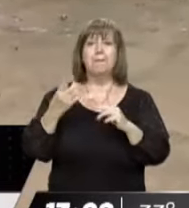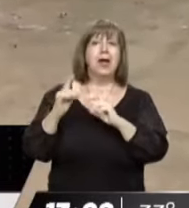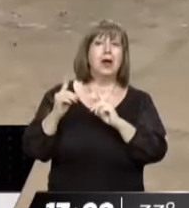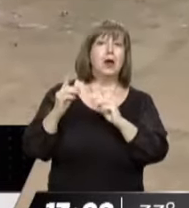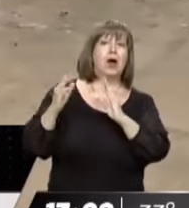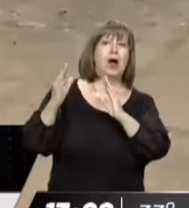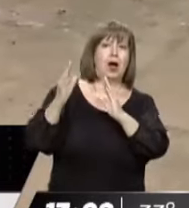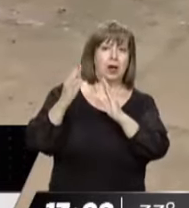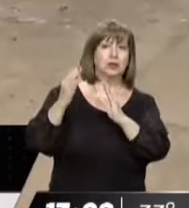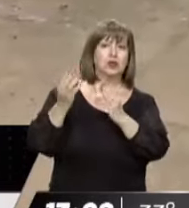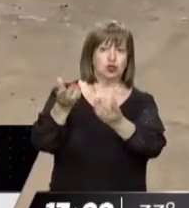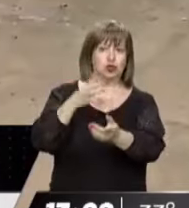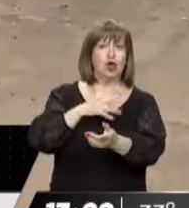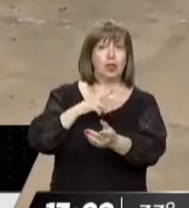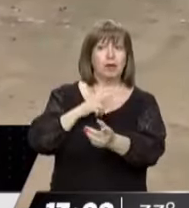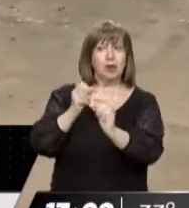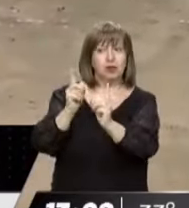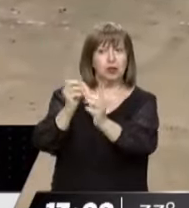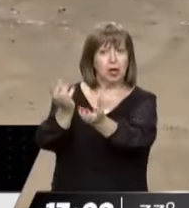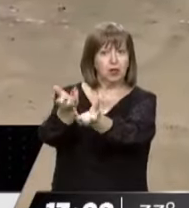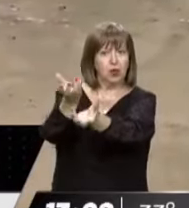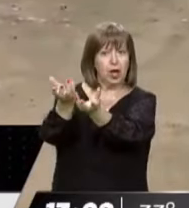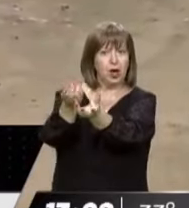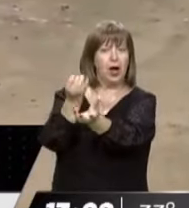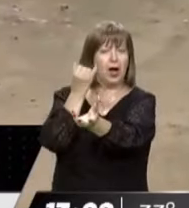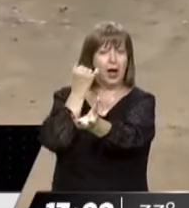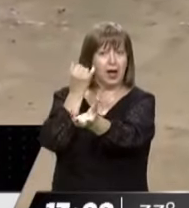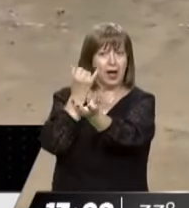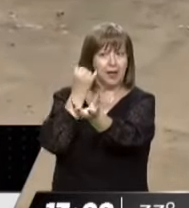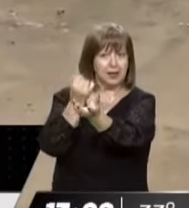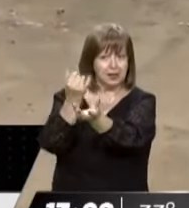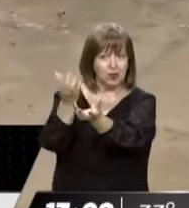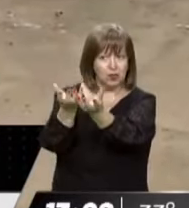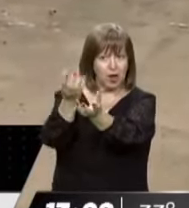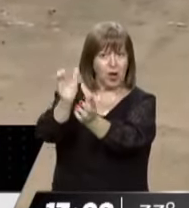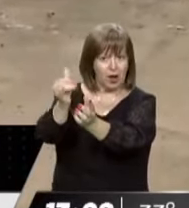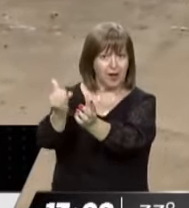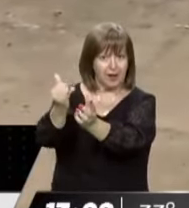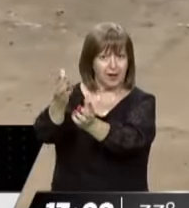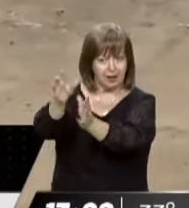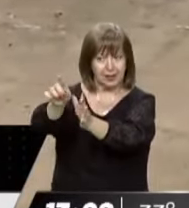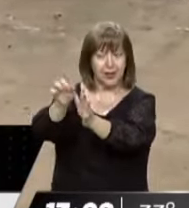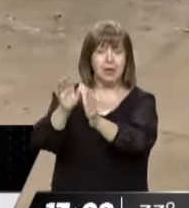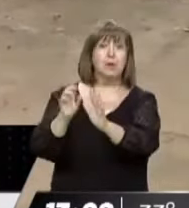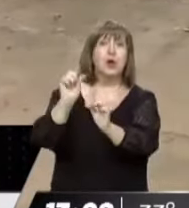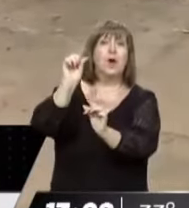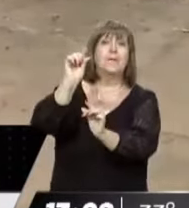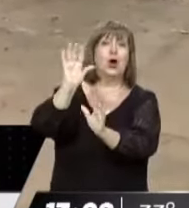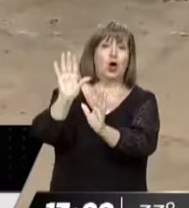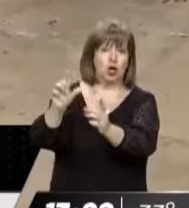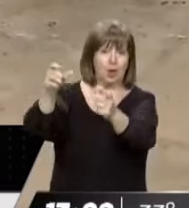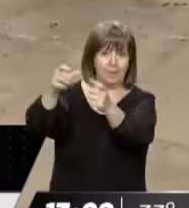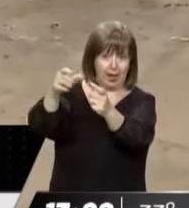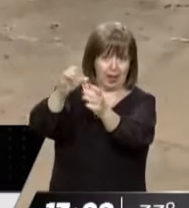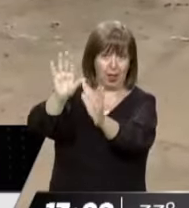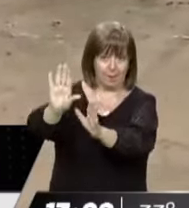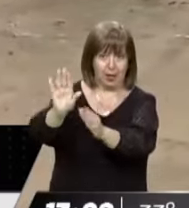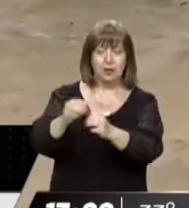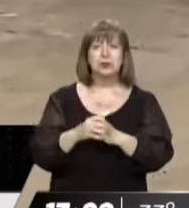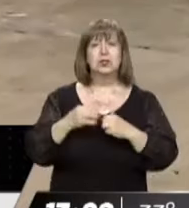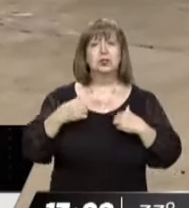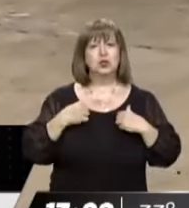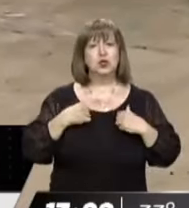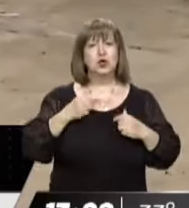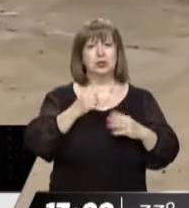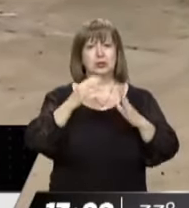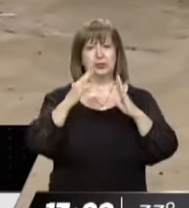casas. Es más, ya mandamos imágenes de cómo se está trabajando en las afueras de Viña del Mar. Acá estamos en la parte de atrás de Viña del Mar, en estos barrios